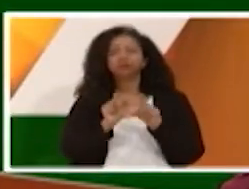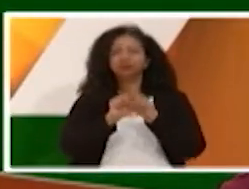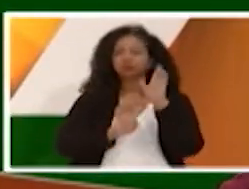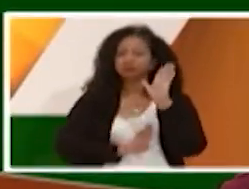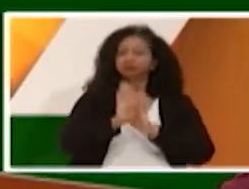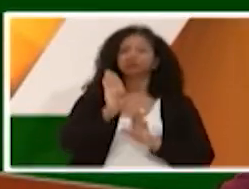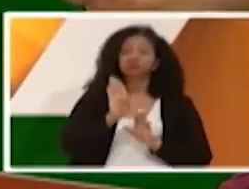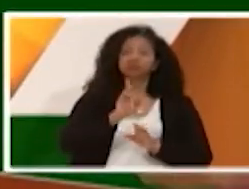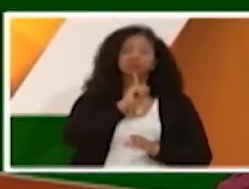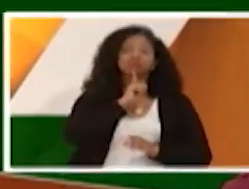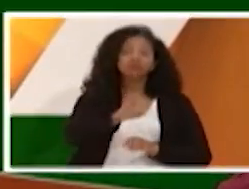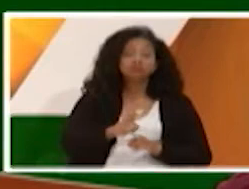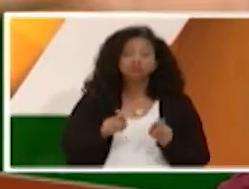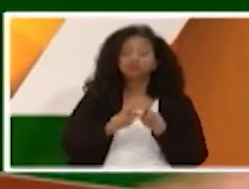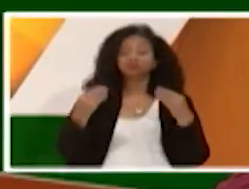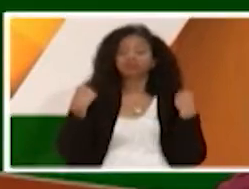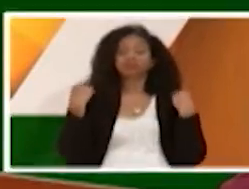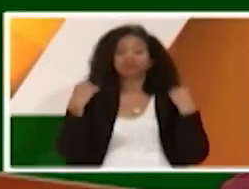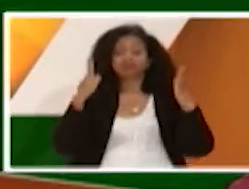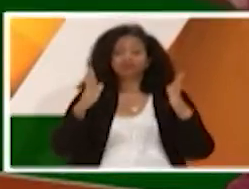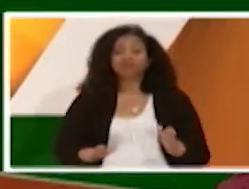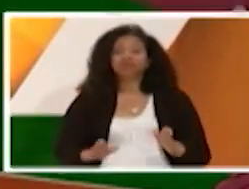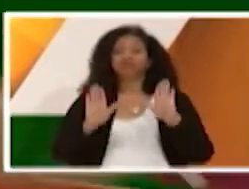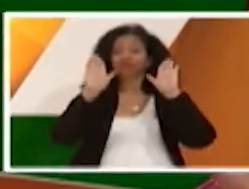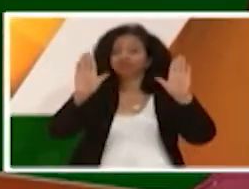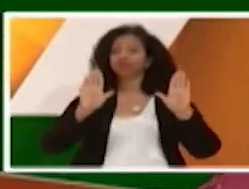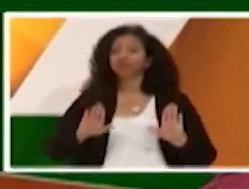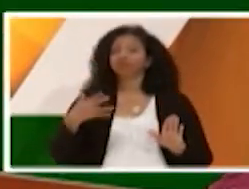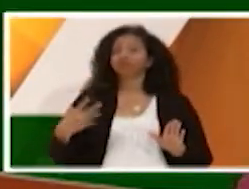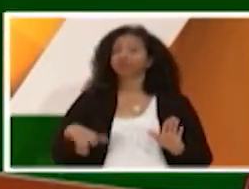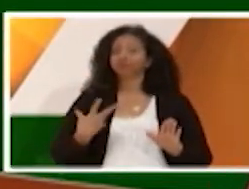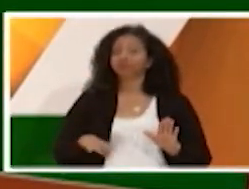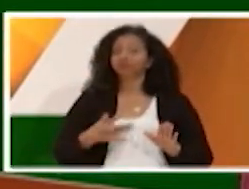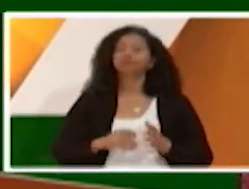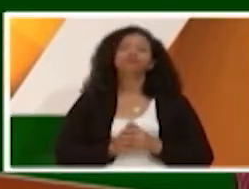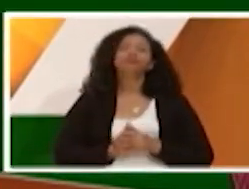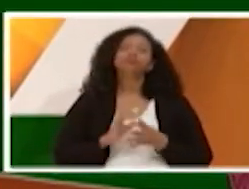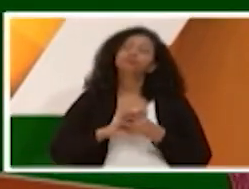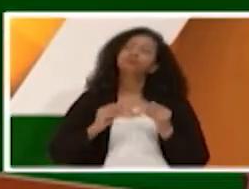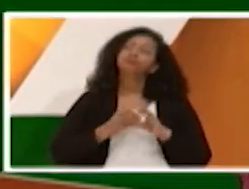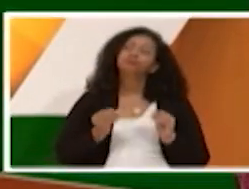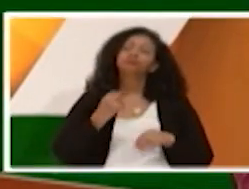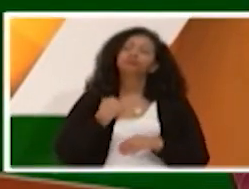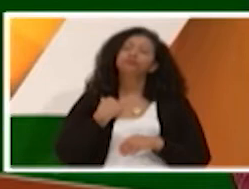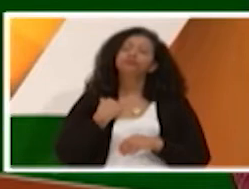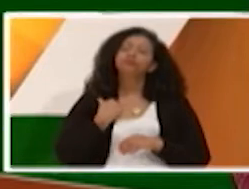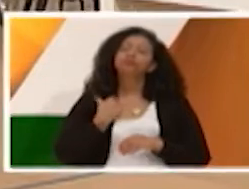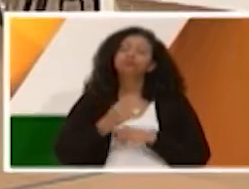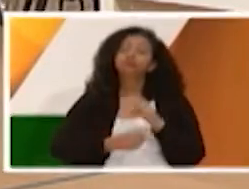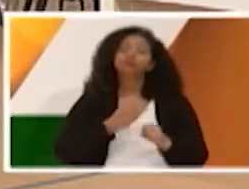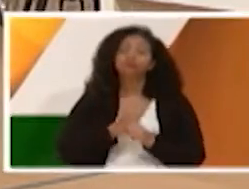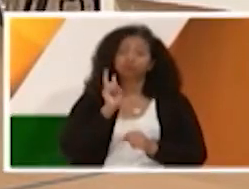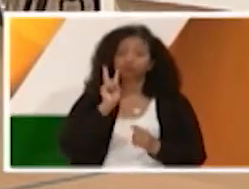eso, ser un atleta, ser una estrella del deporte. Tú estabas diciendo. Sí, te comento que en el 2013, cuando